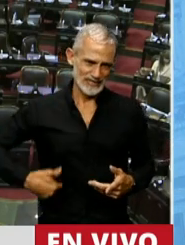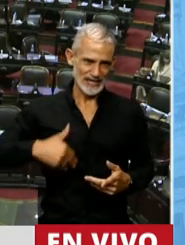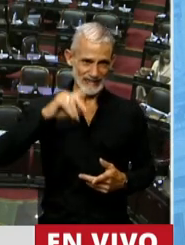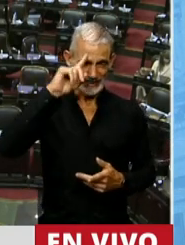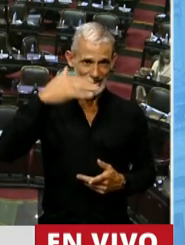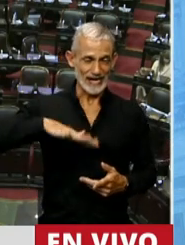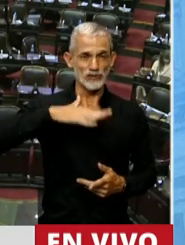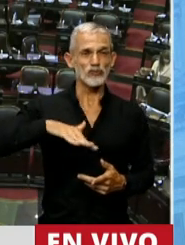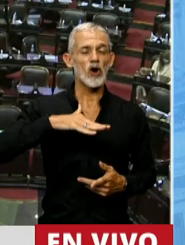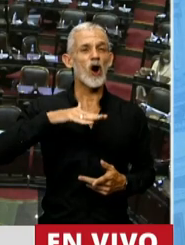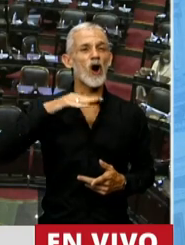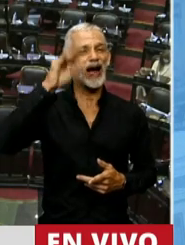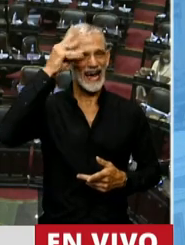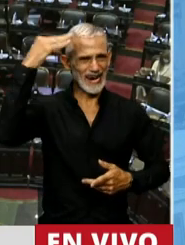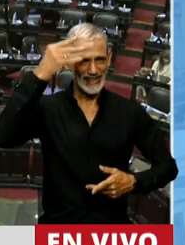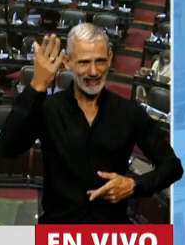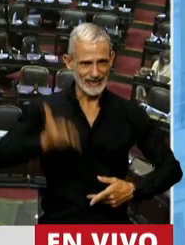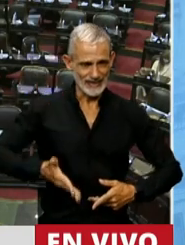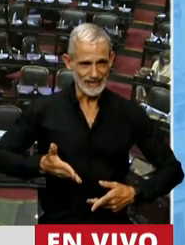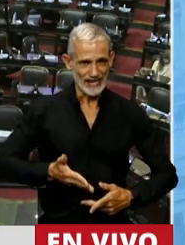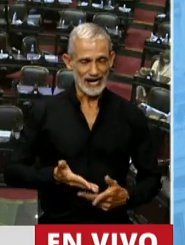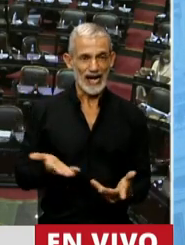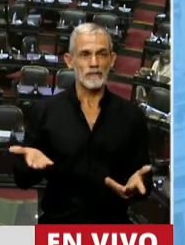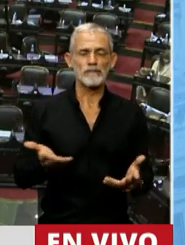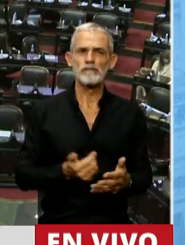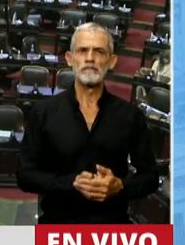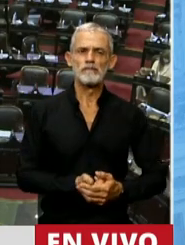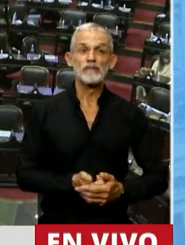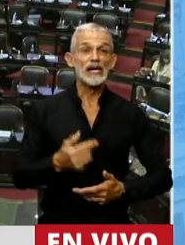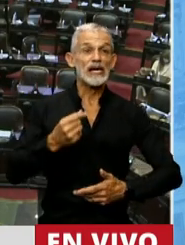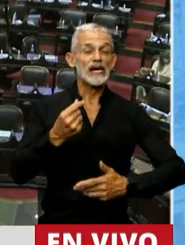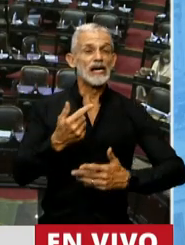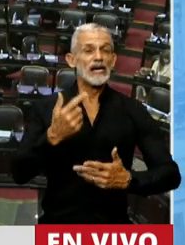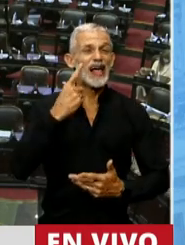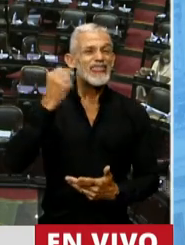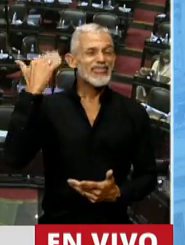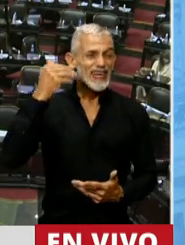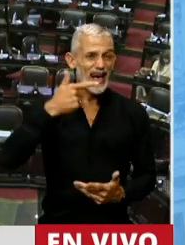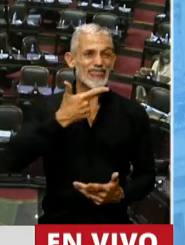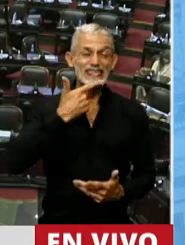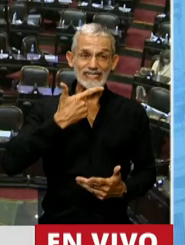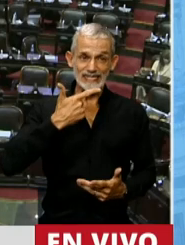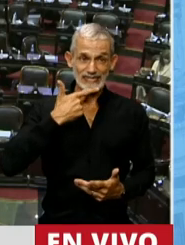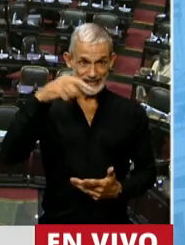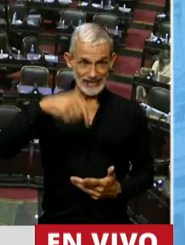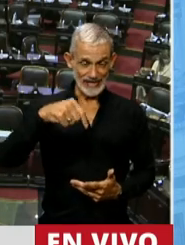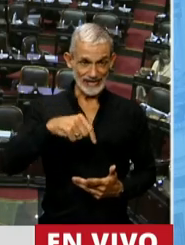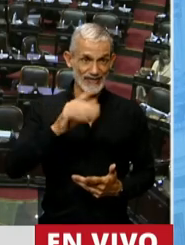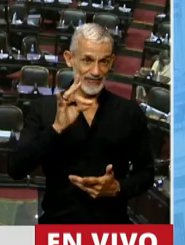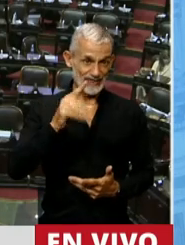Nación, Cristina Fernández de Kirchner. Presidente, el día 17 de este